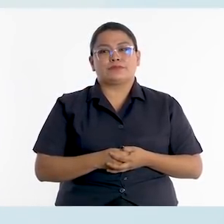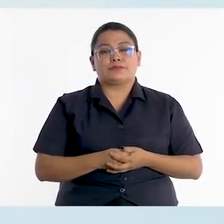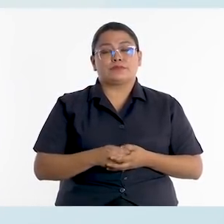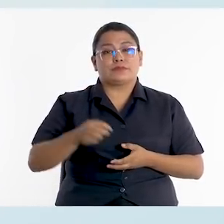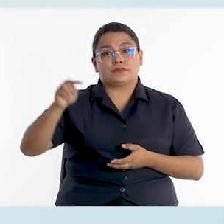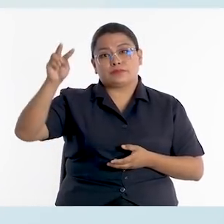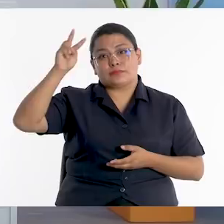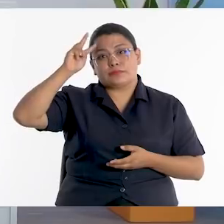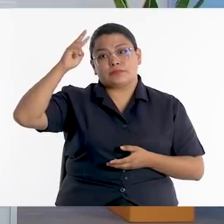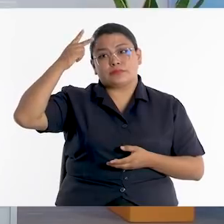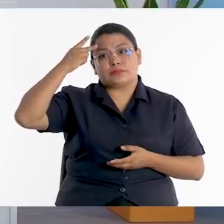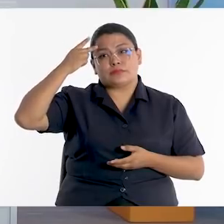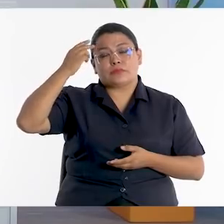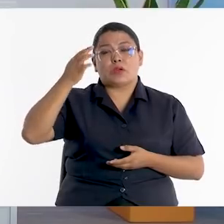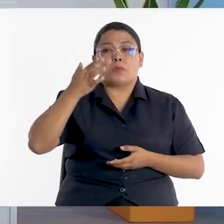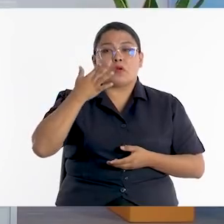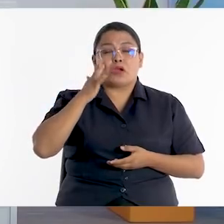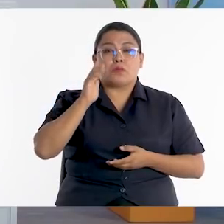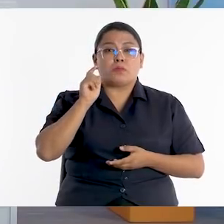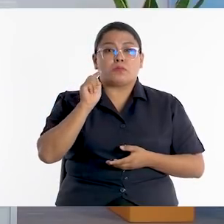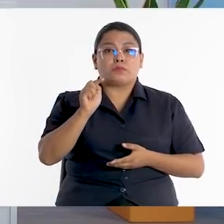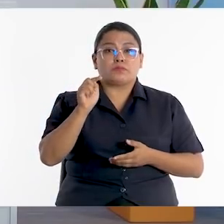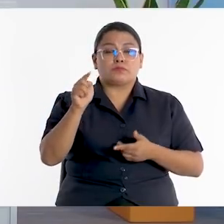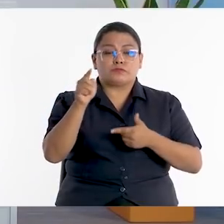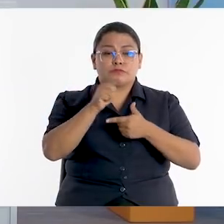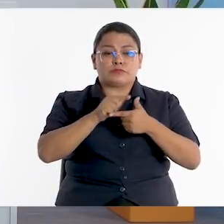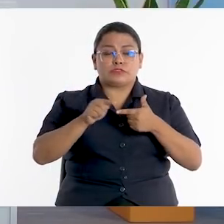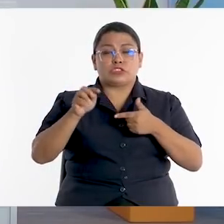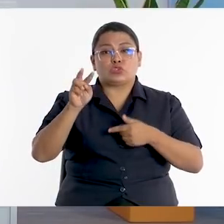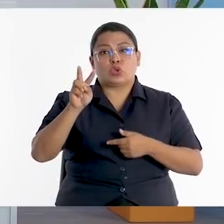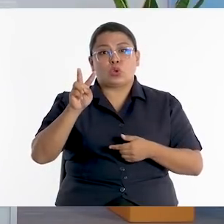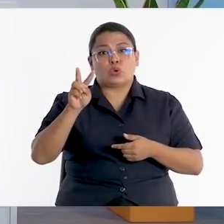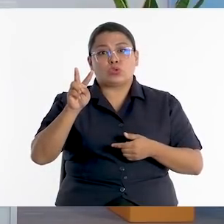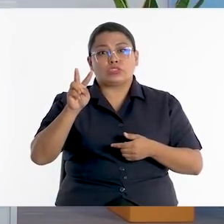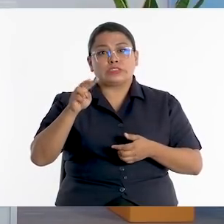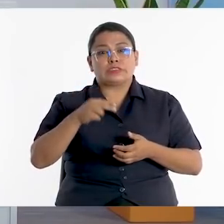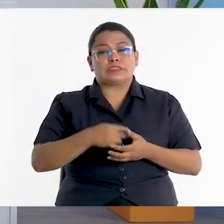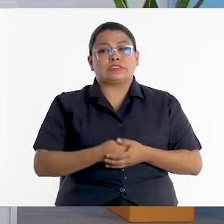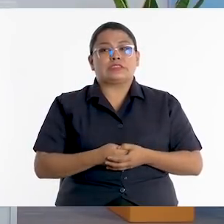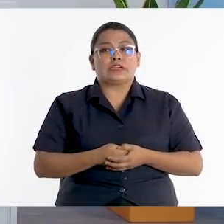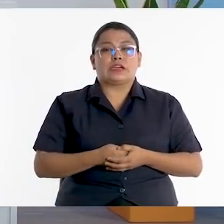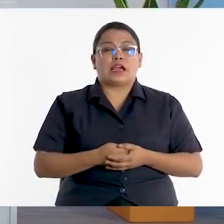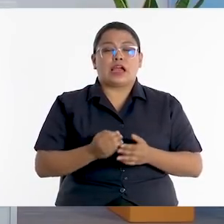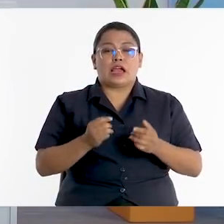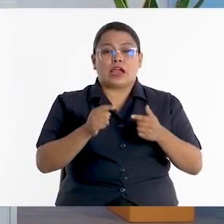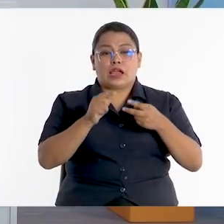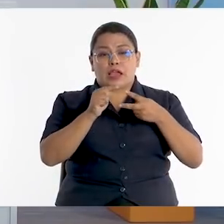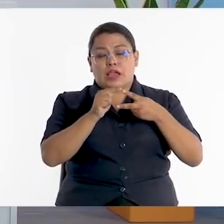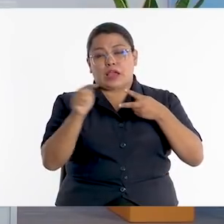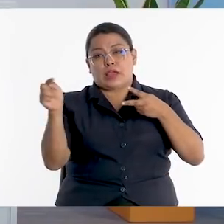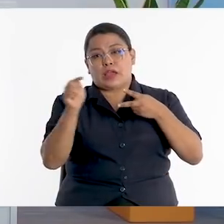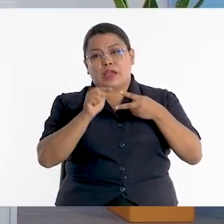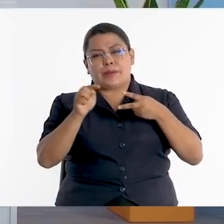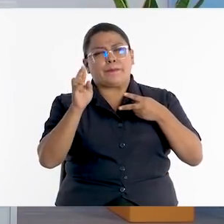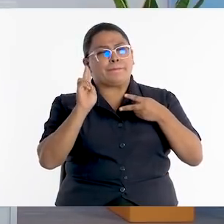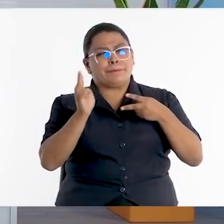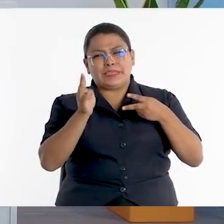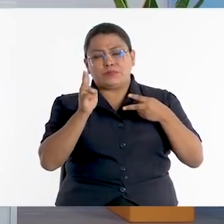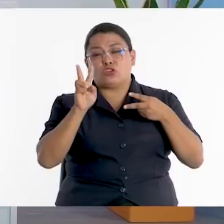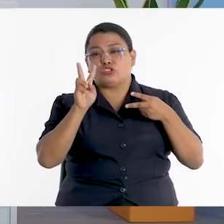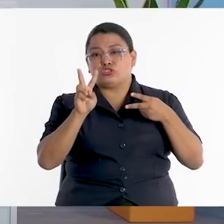Eso significa que si en esta parte hemos dividido entre 2, en la parte superior también debemos dividir